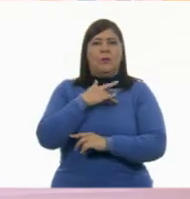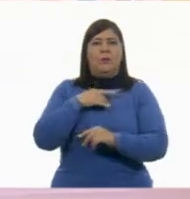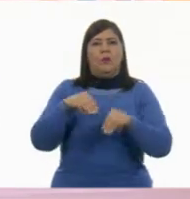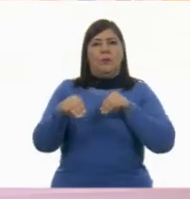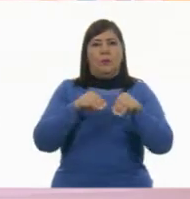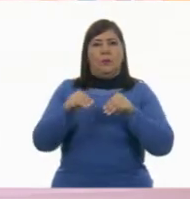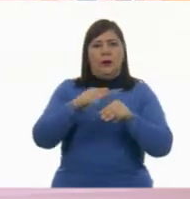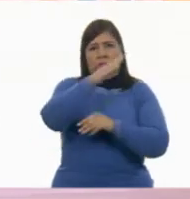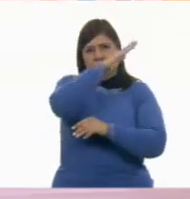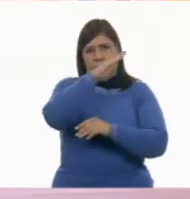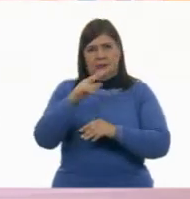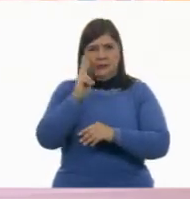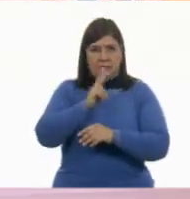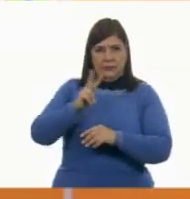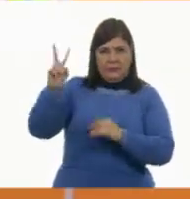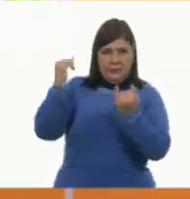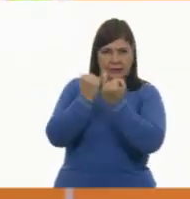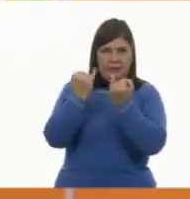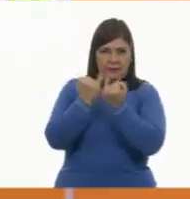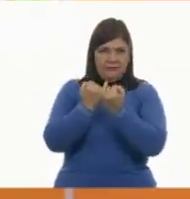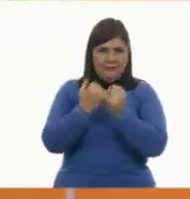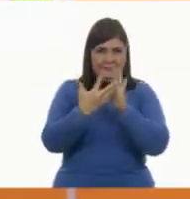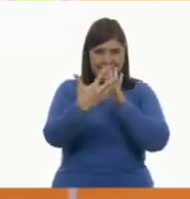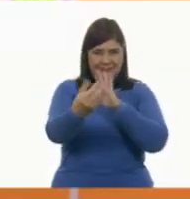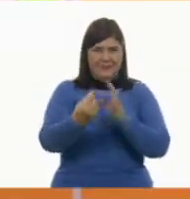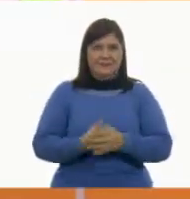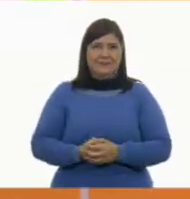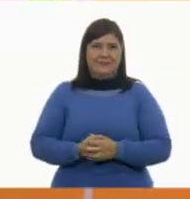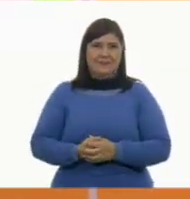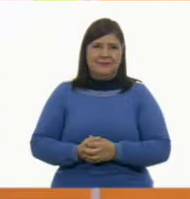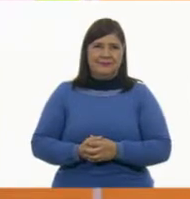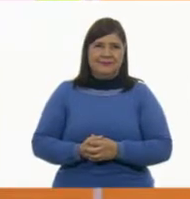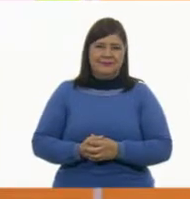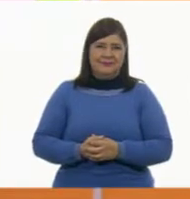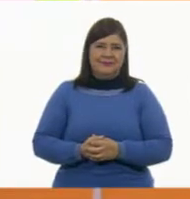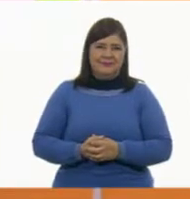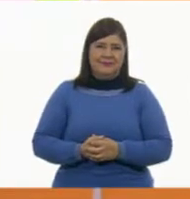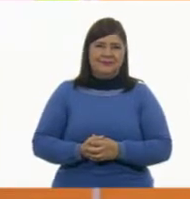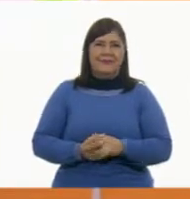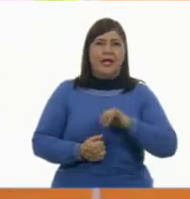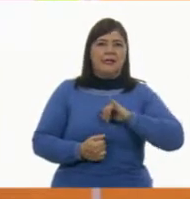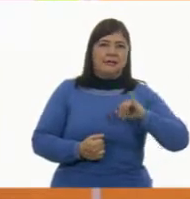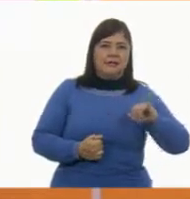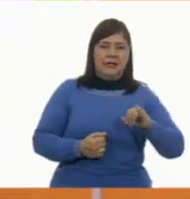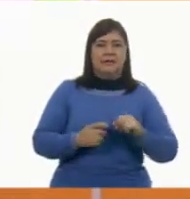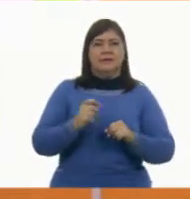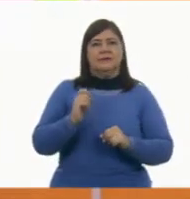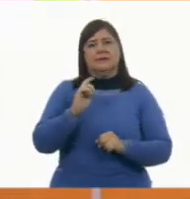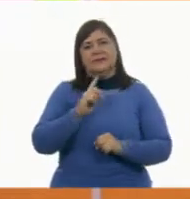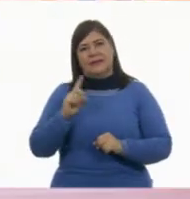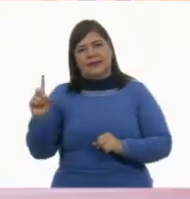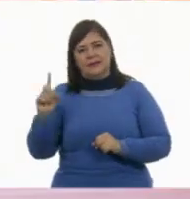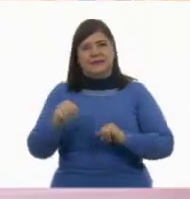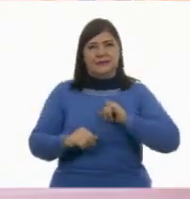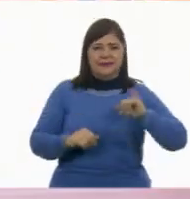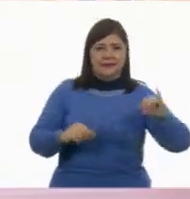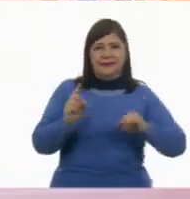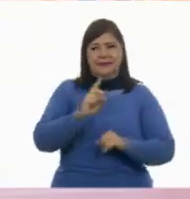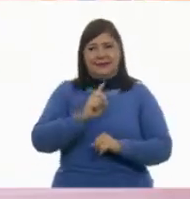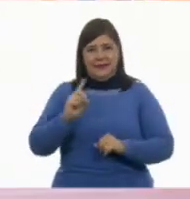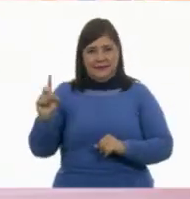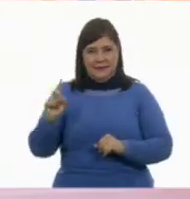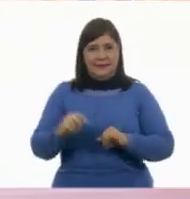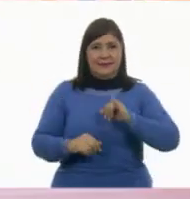lado, al otro, izquierda, derecha, izquierda, derecha, izquierda,